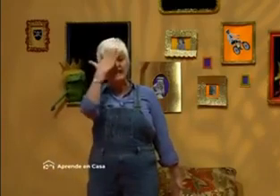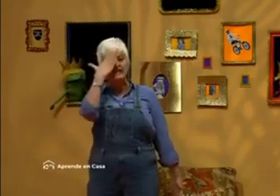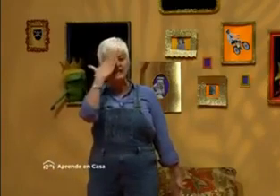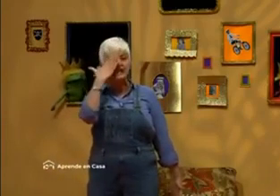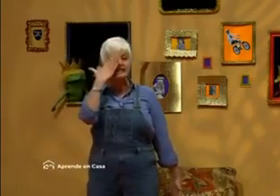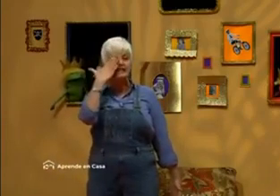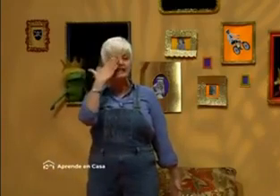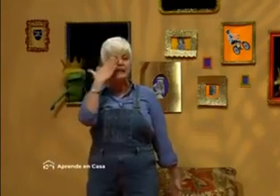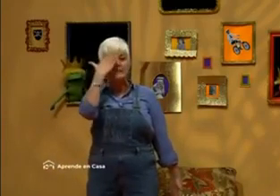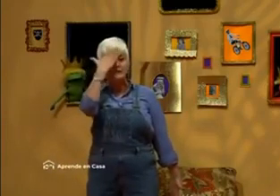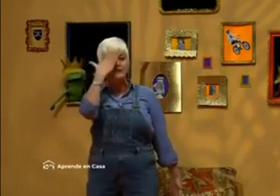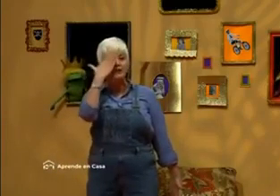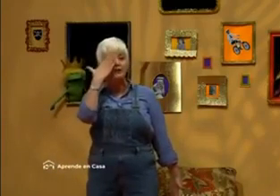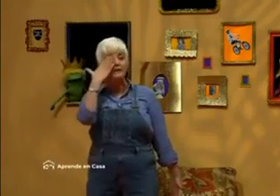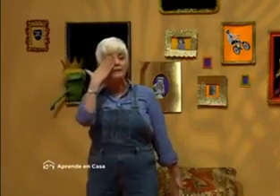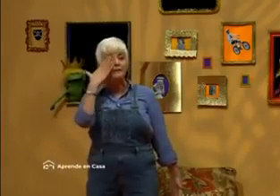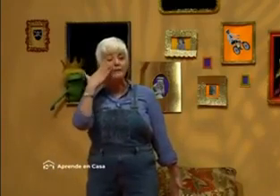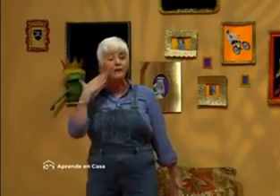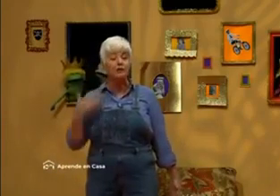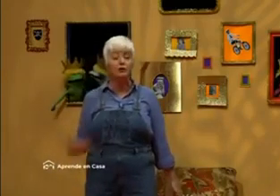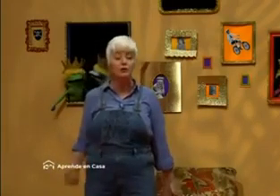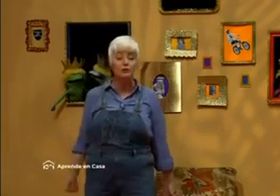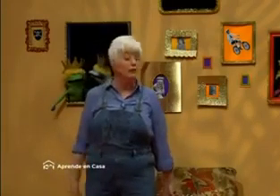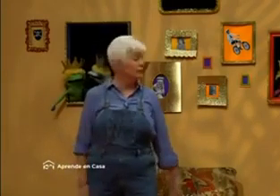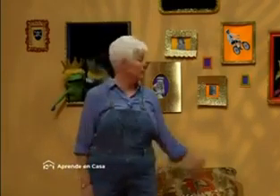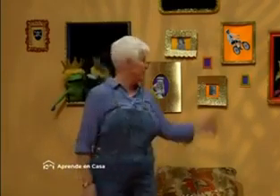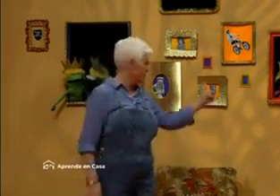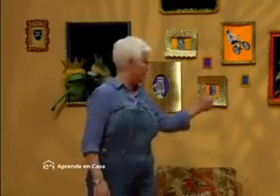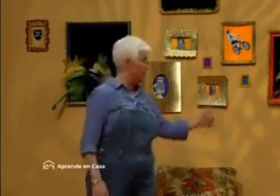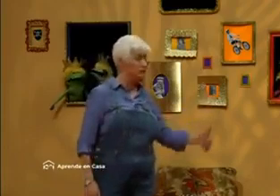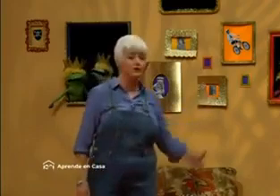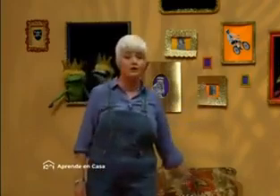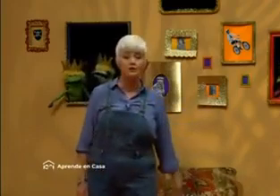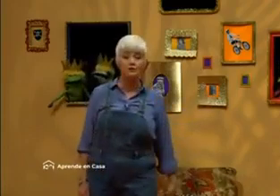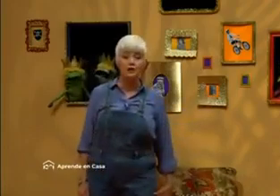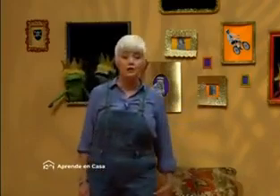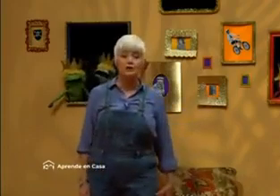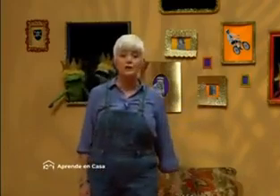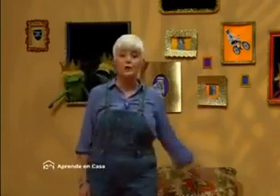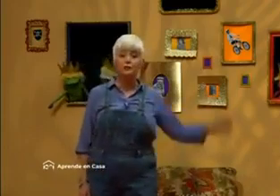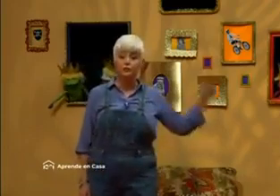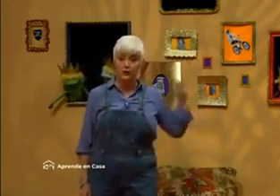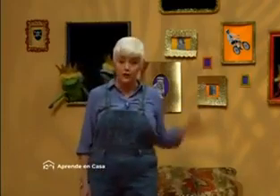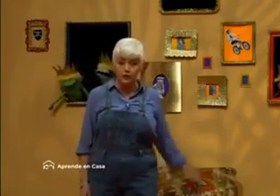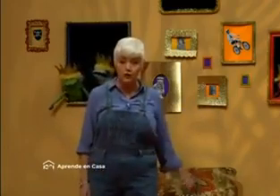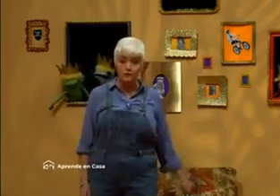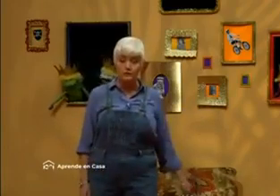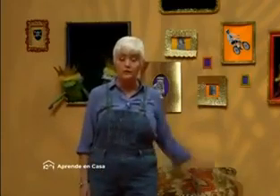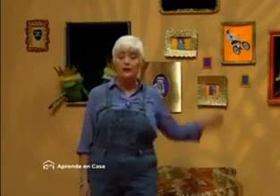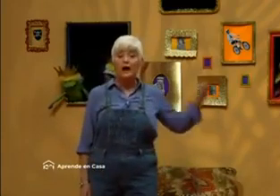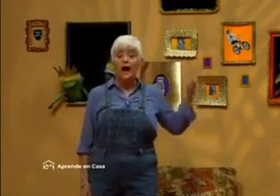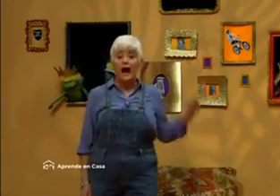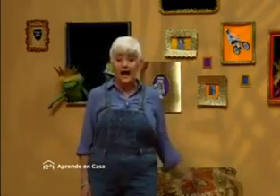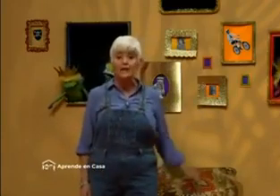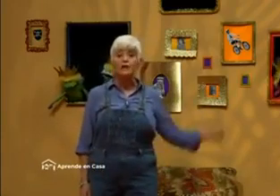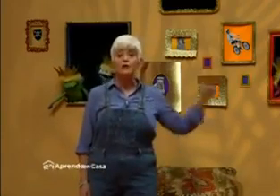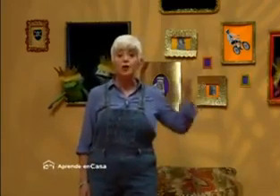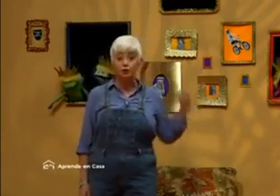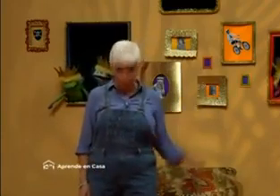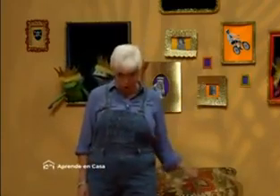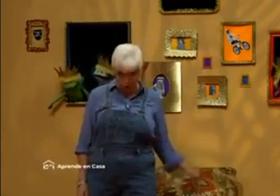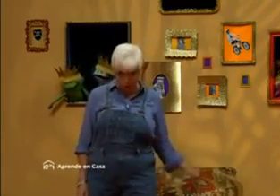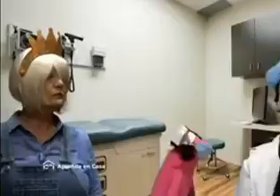que casi siempre el fleco le tapaba el ojo, no como estos que son chinos, llevó a su hijo